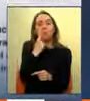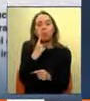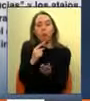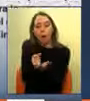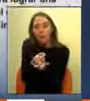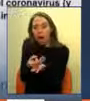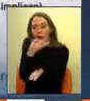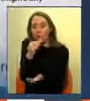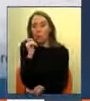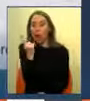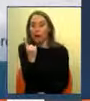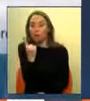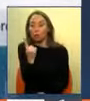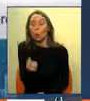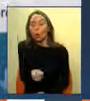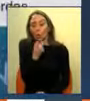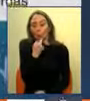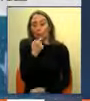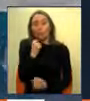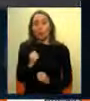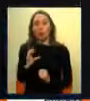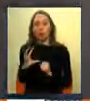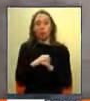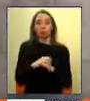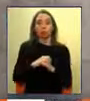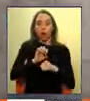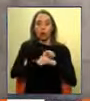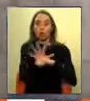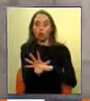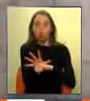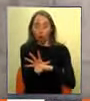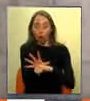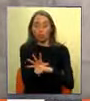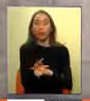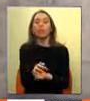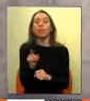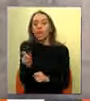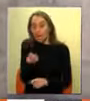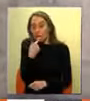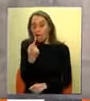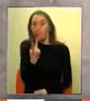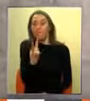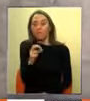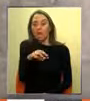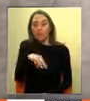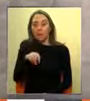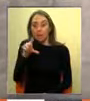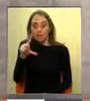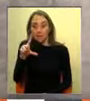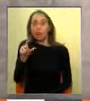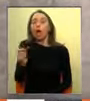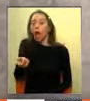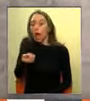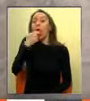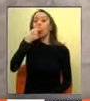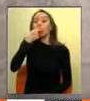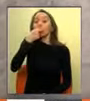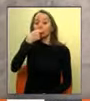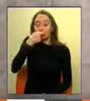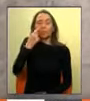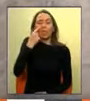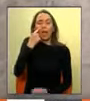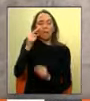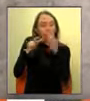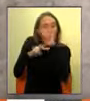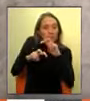este fármaco como posible tratamiento contra el COVID. En dosis de 20 miligramos se está siendo administrado vía oral y se están estudiando el